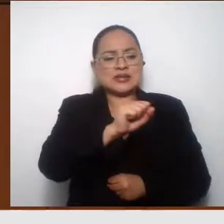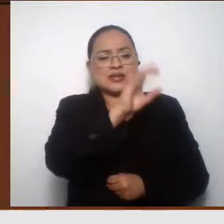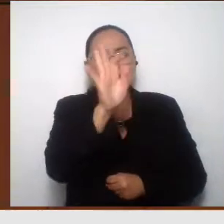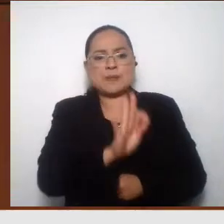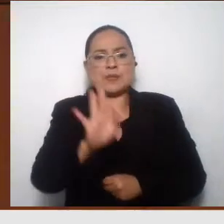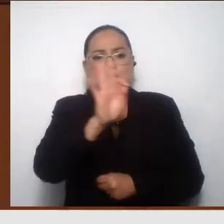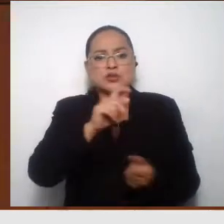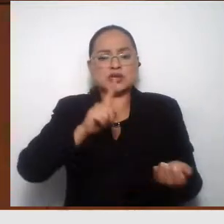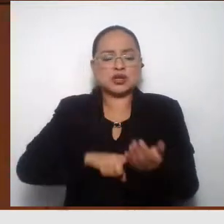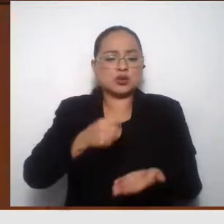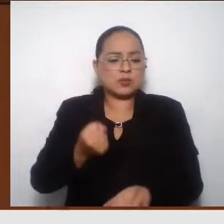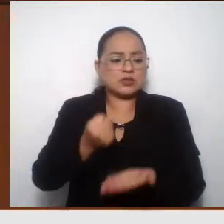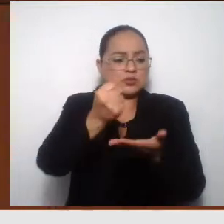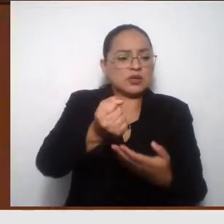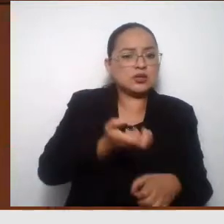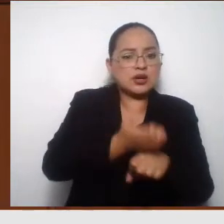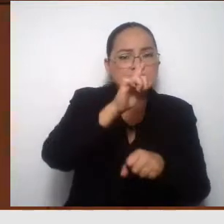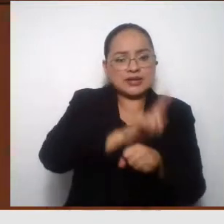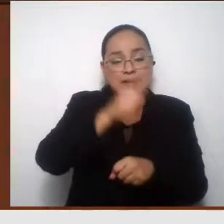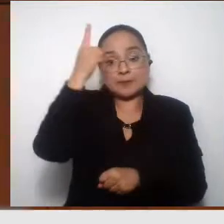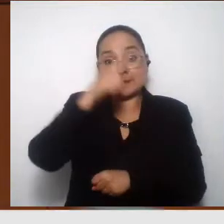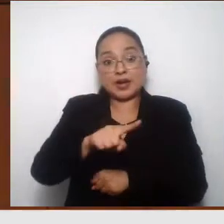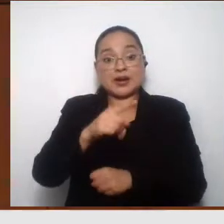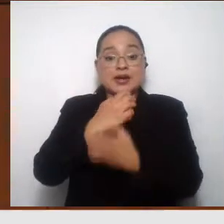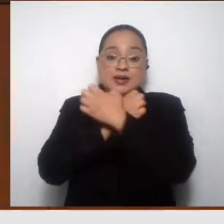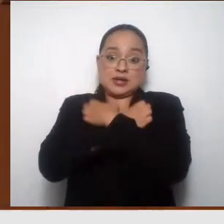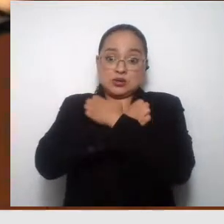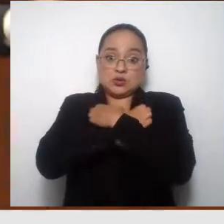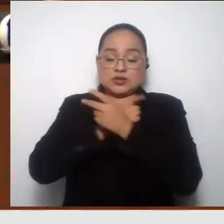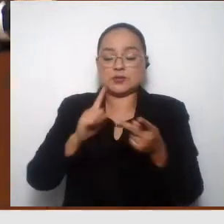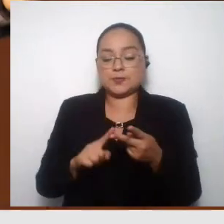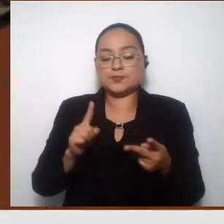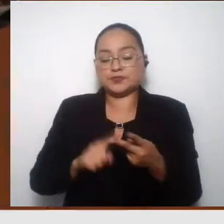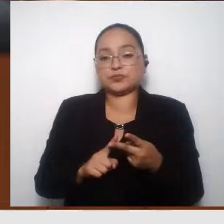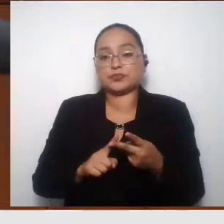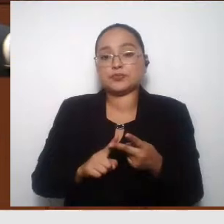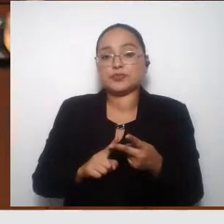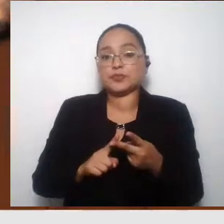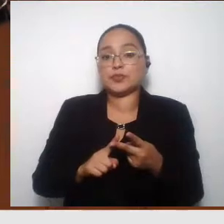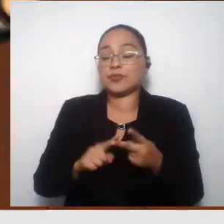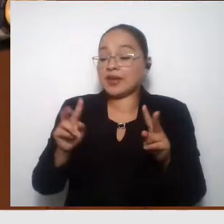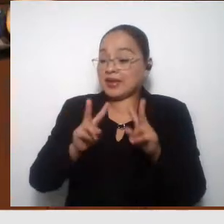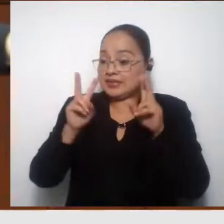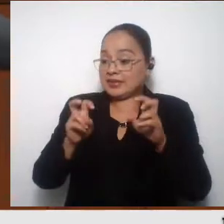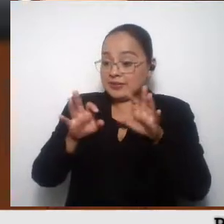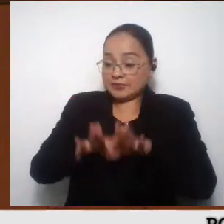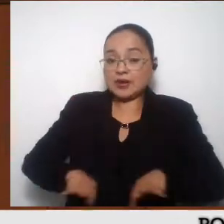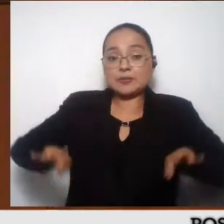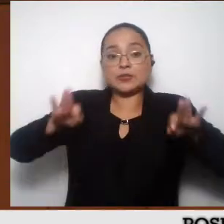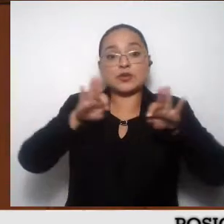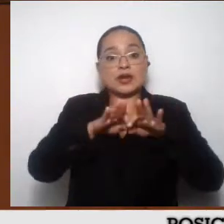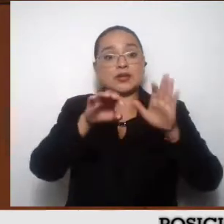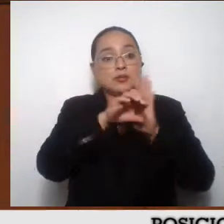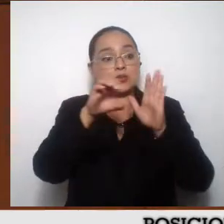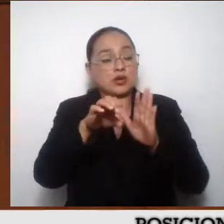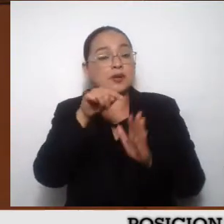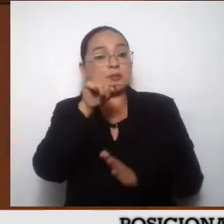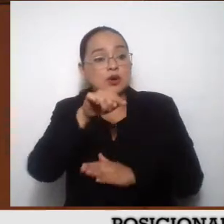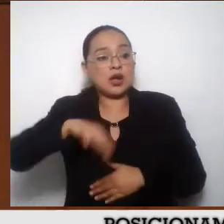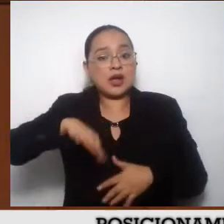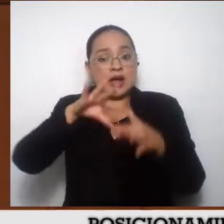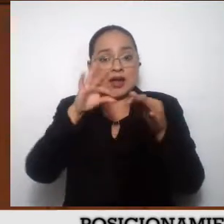estatal va a educación. Nadie puede decir que en un rubro tan importante como este no hemos avanzado como